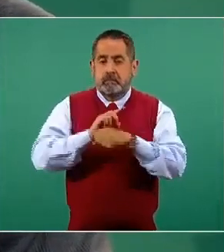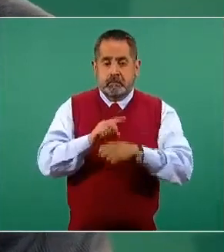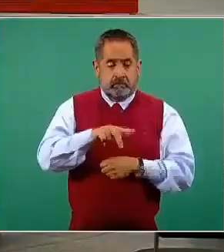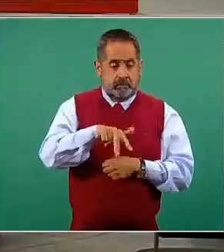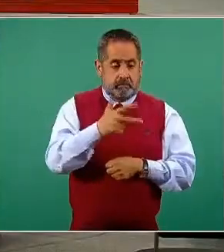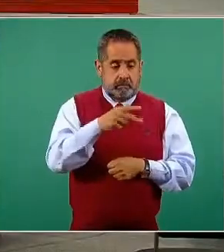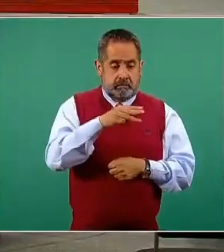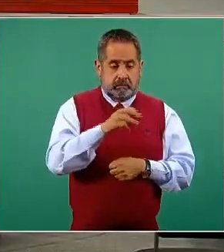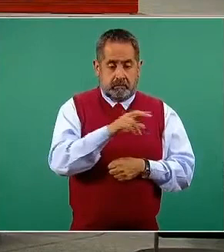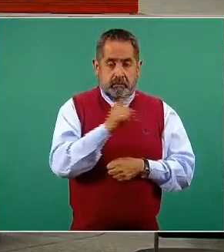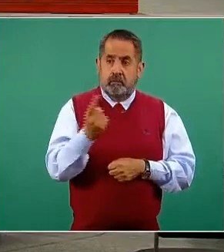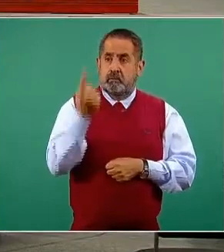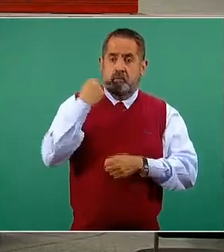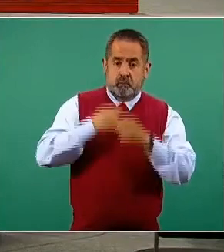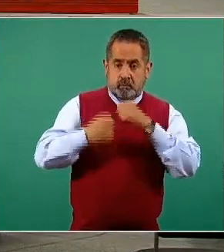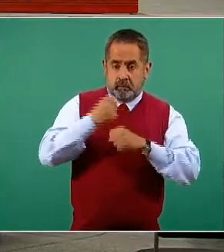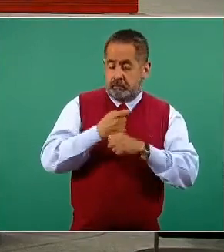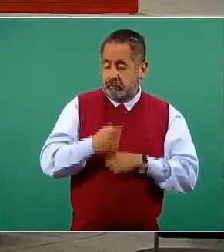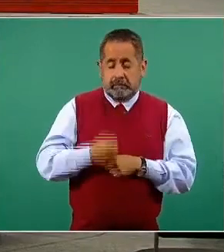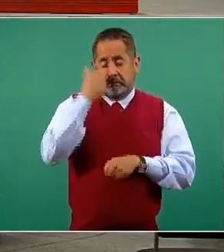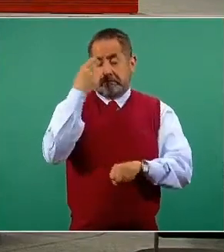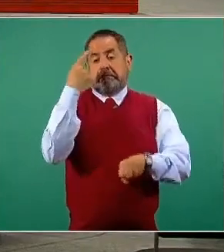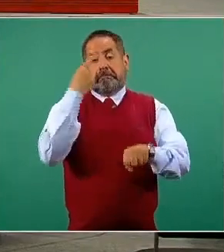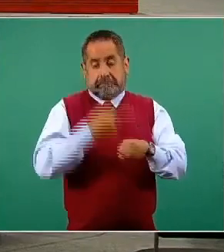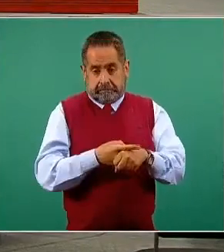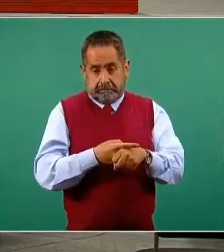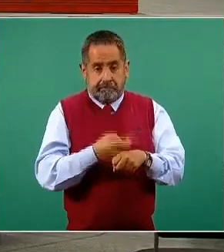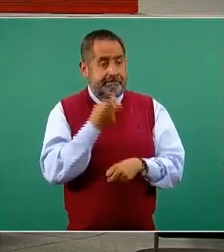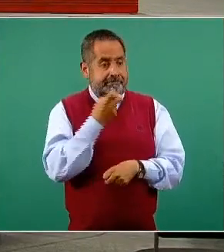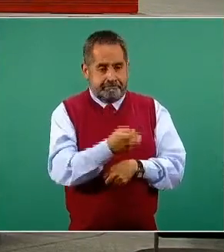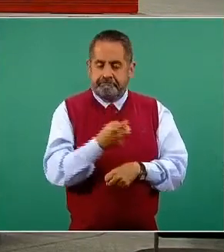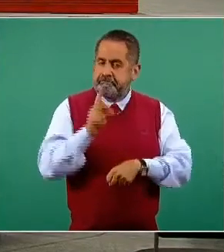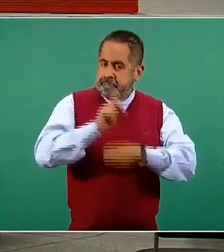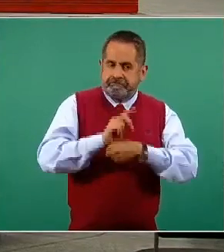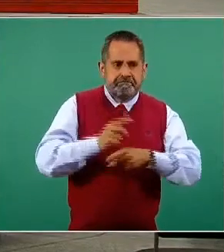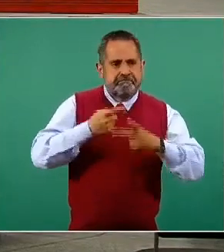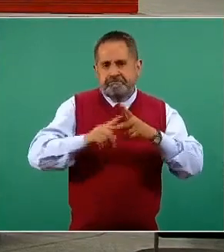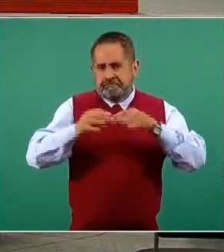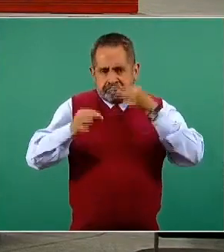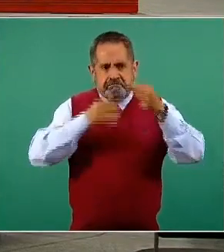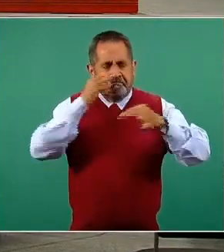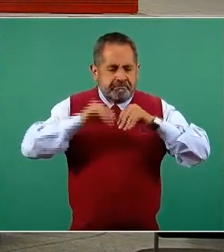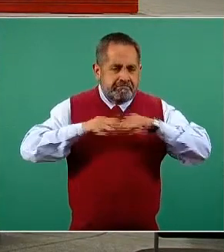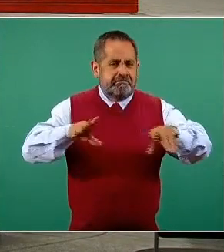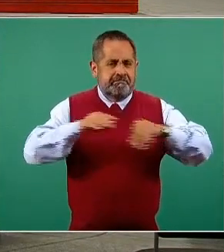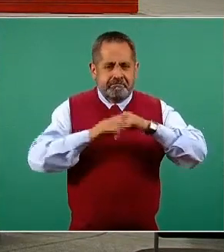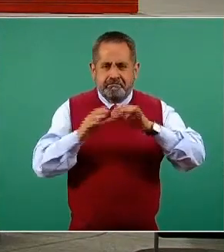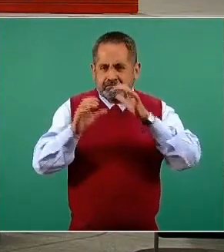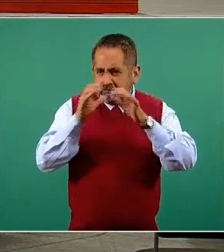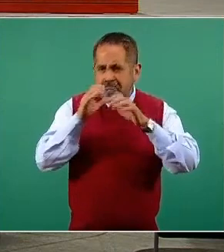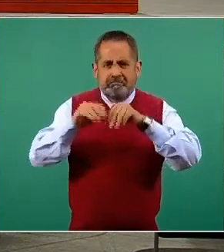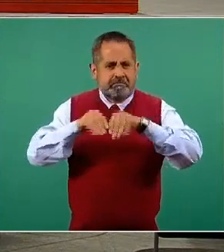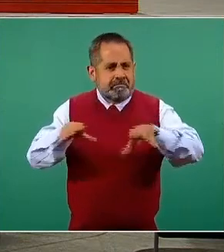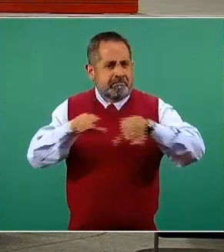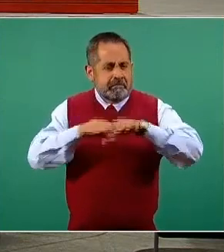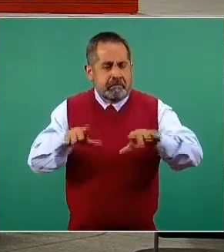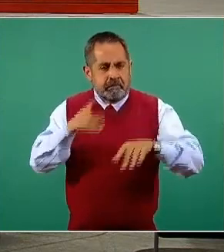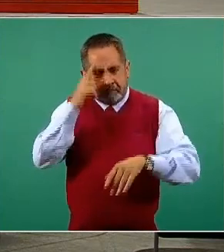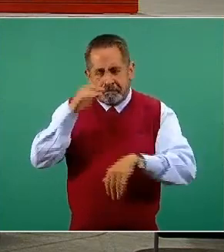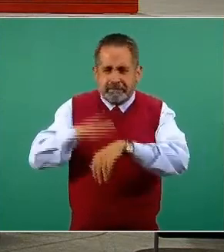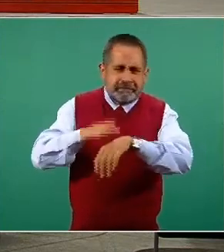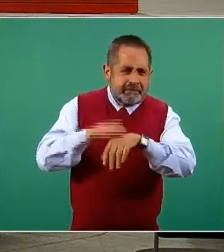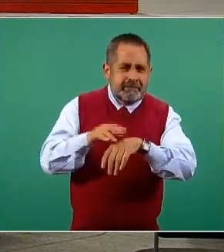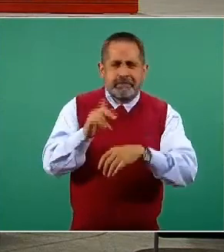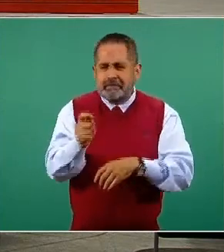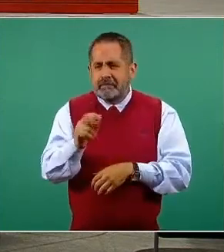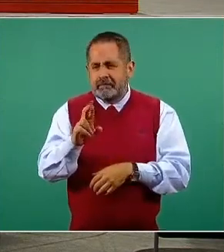de marzo del año pasado, que fue nuestro primer caso, establecimos este ejercicio de comunicación de riesgos y